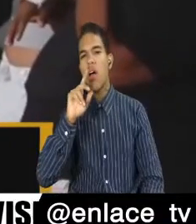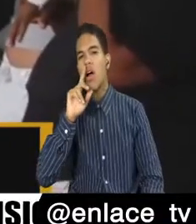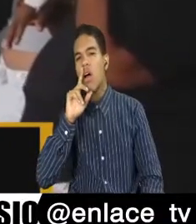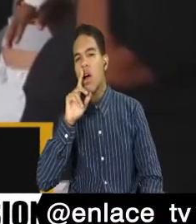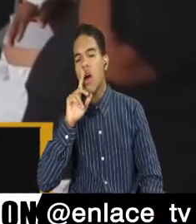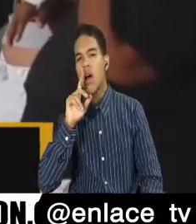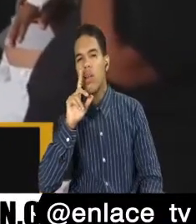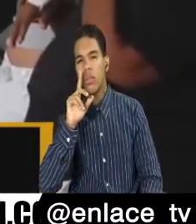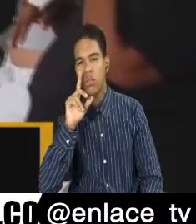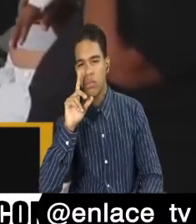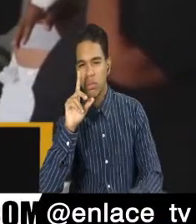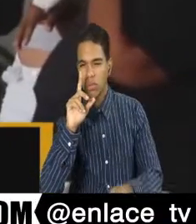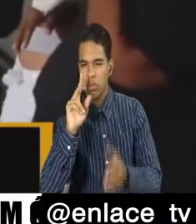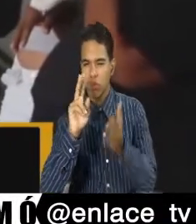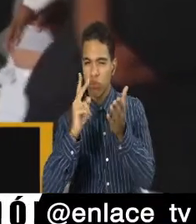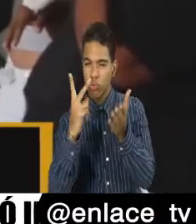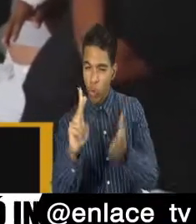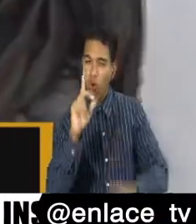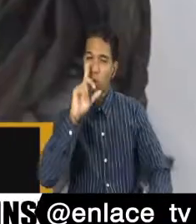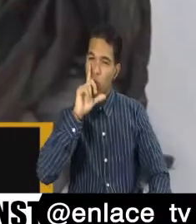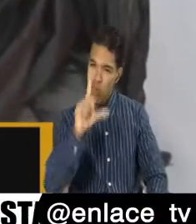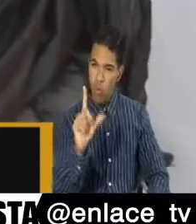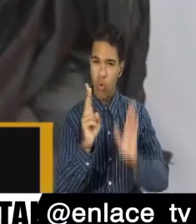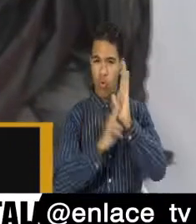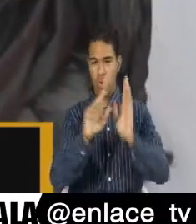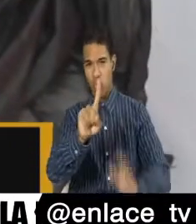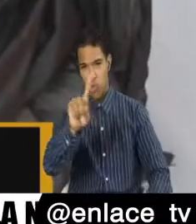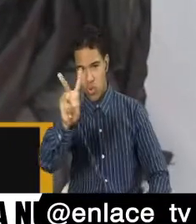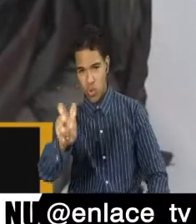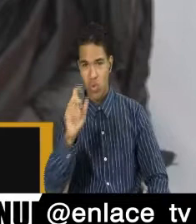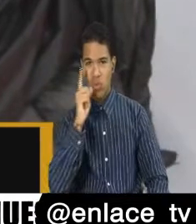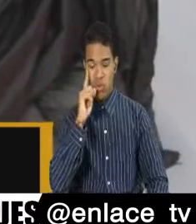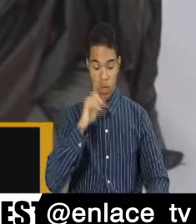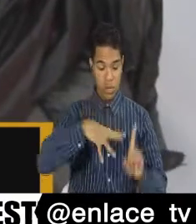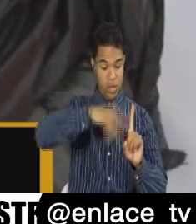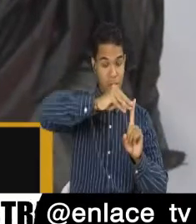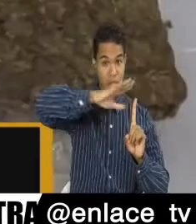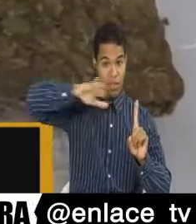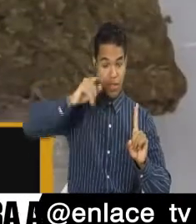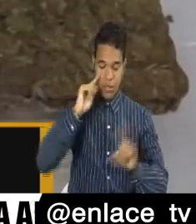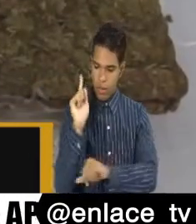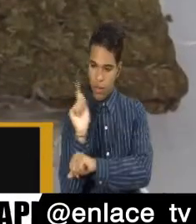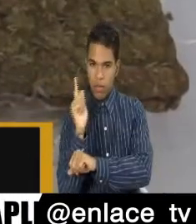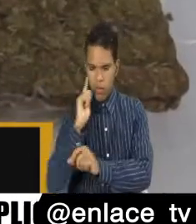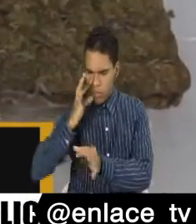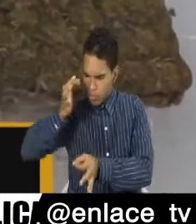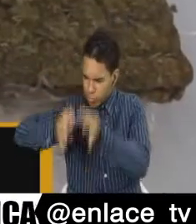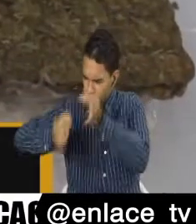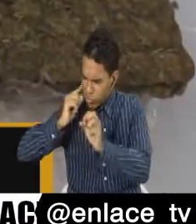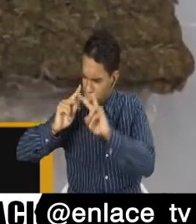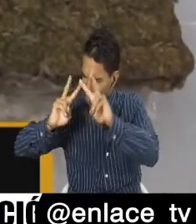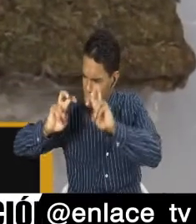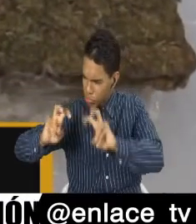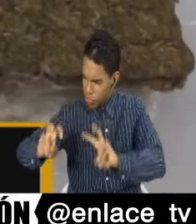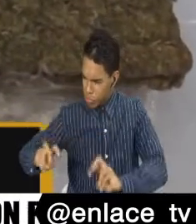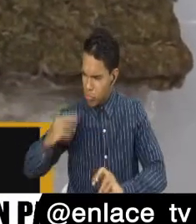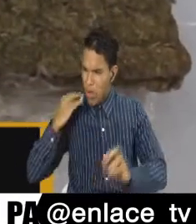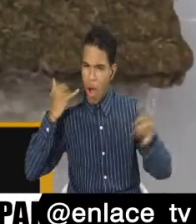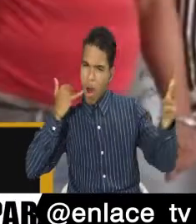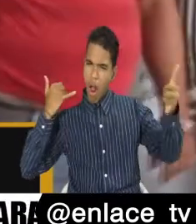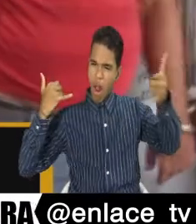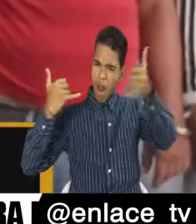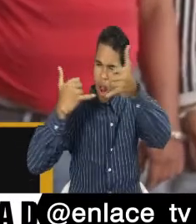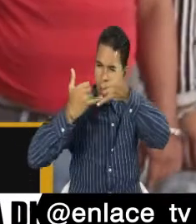de la SIJIN Magdalena Medio, luego de 6 meses de investigación, se realizan labores técnicas de interceptación de celulares bajo la coordinación